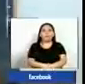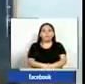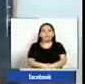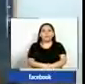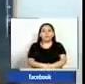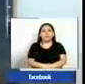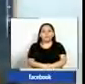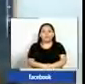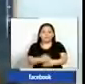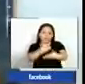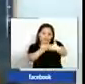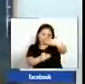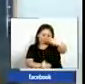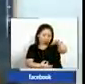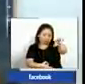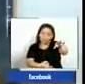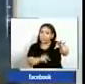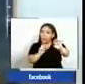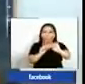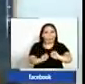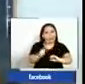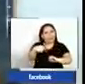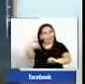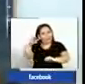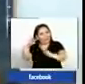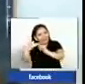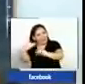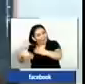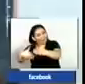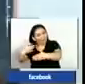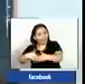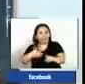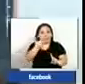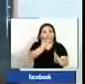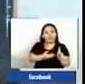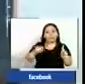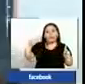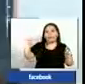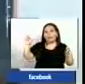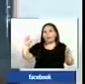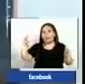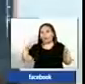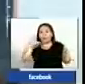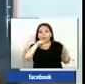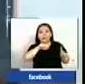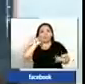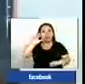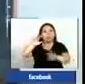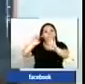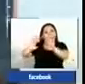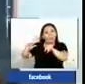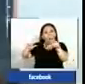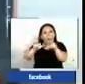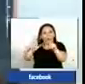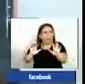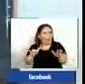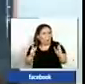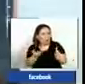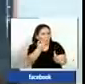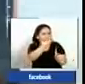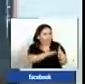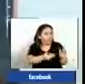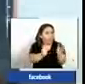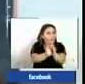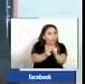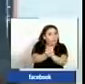El juzgado negó favorecer con medidas sustitutivas a la detención a Aarón Elías Martínez Santos, de 39 años, quien es acusado de